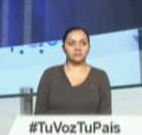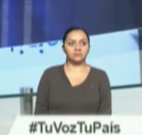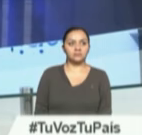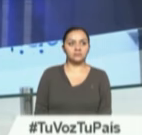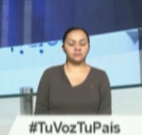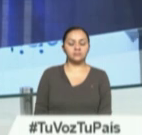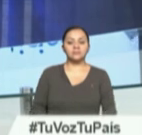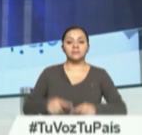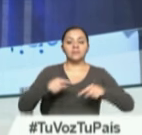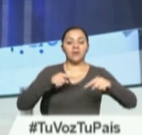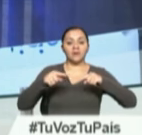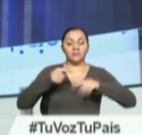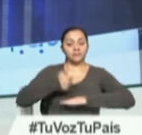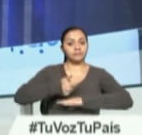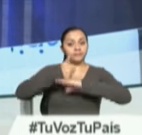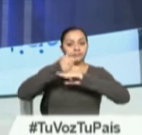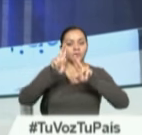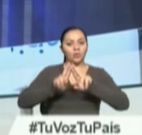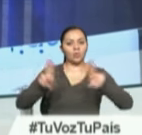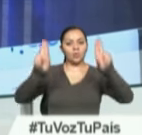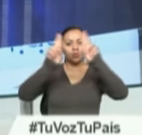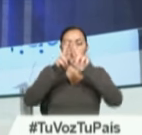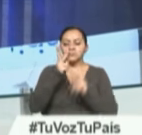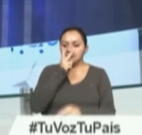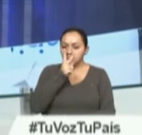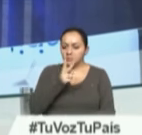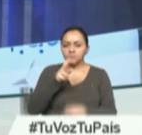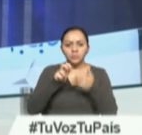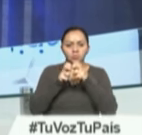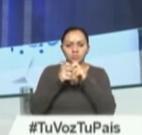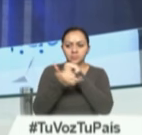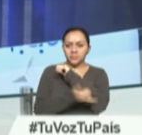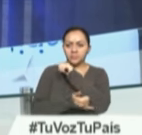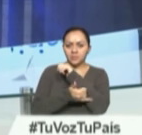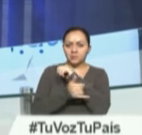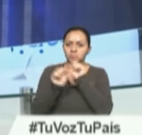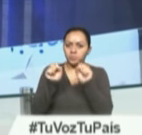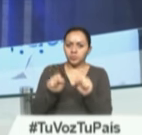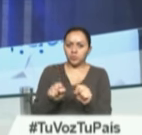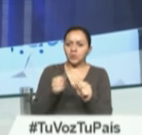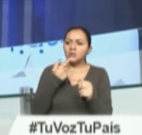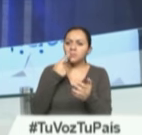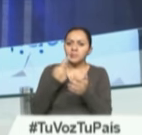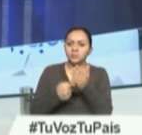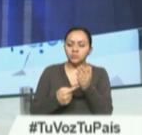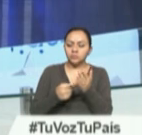El jefe de la ONU aseguró que el orden internacional está bajo amenaza y es necesario